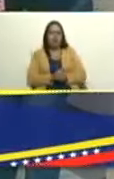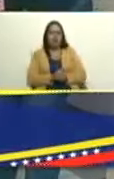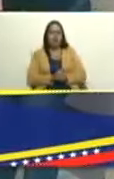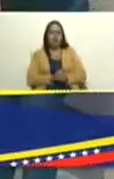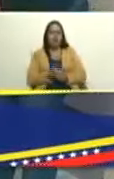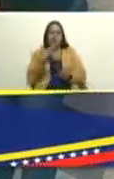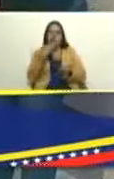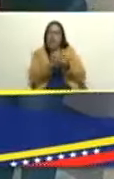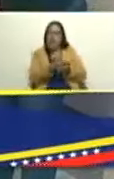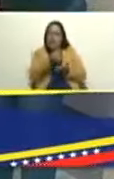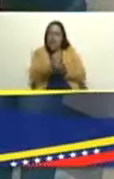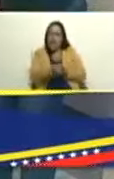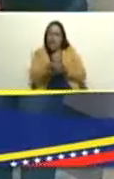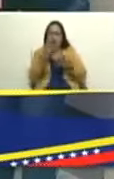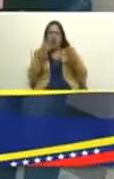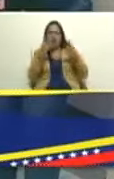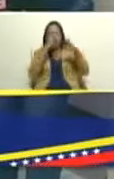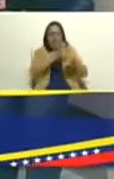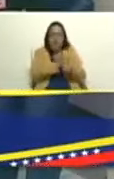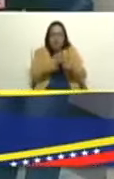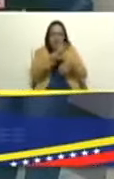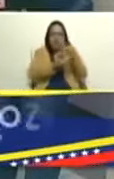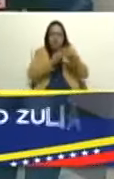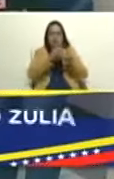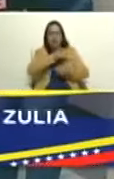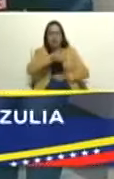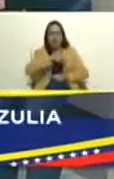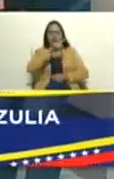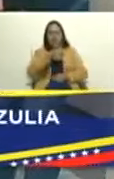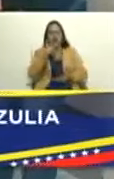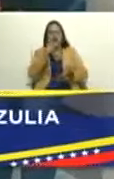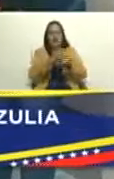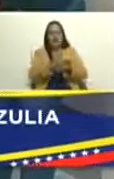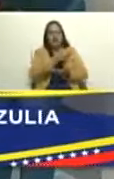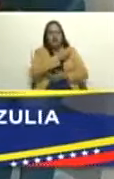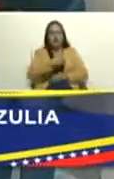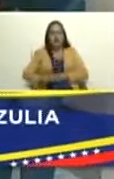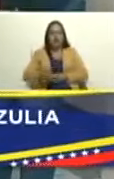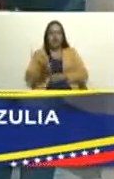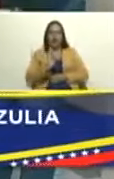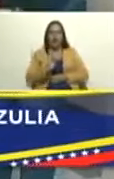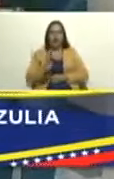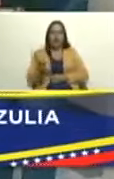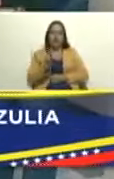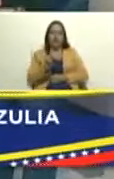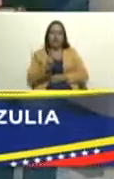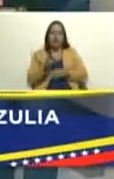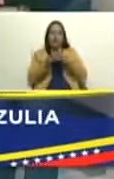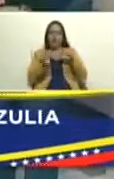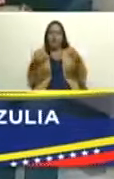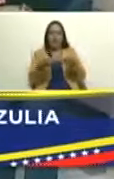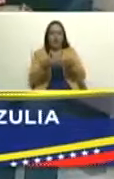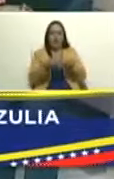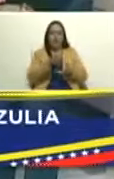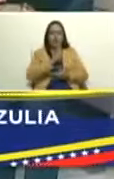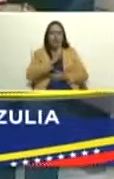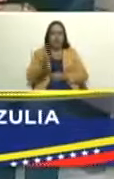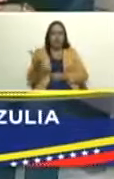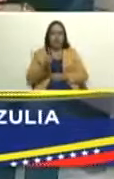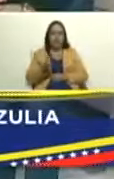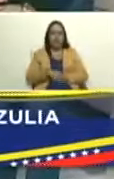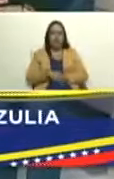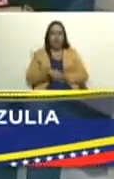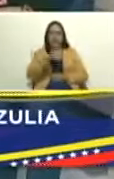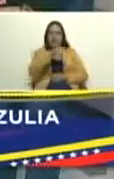agradecerle por esta confianza en nosotros, agradecerle al presidente del Banco de Venezuela y a todo el equipo del Banco de Venezuela por